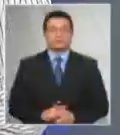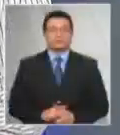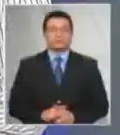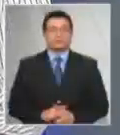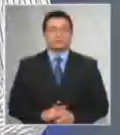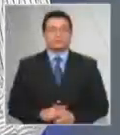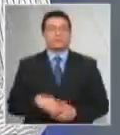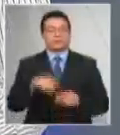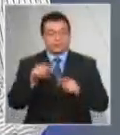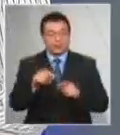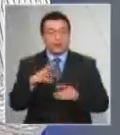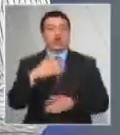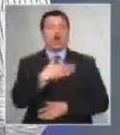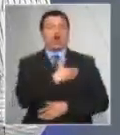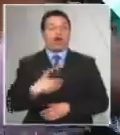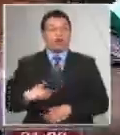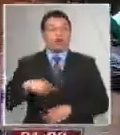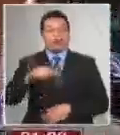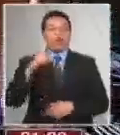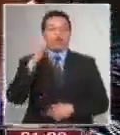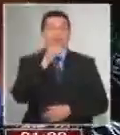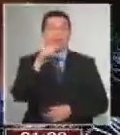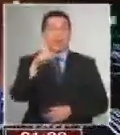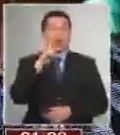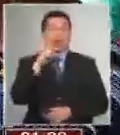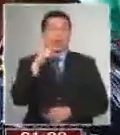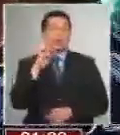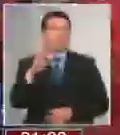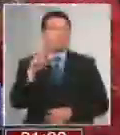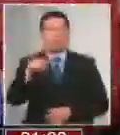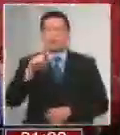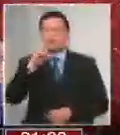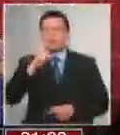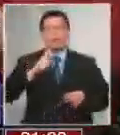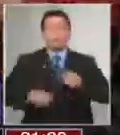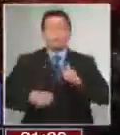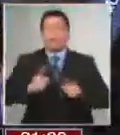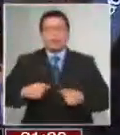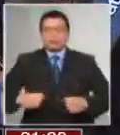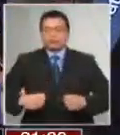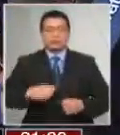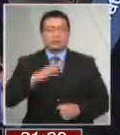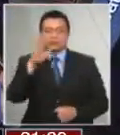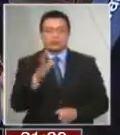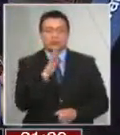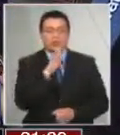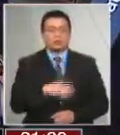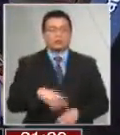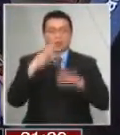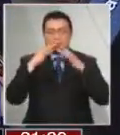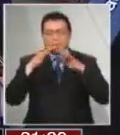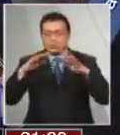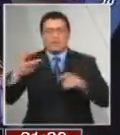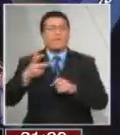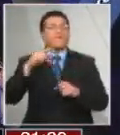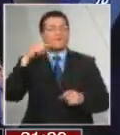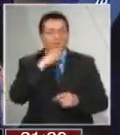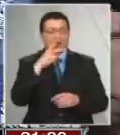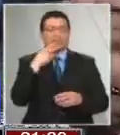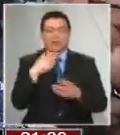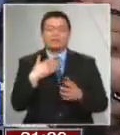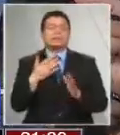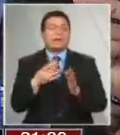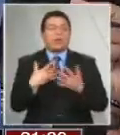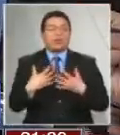Hoy día hay un desgobierno, hoy día no hay liderazgo, hoy día nadie conduce a este país como corresponde. Rumores falsos, malintencionados,